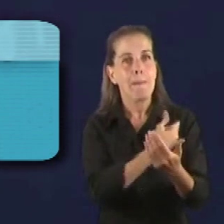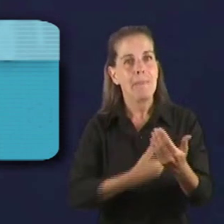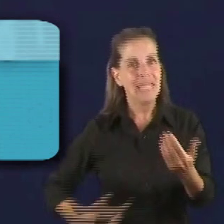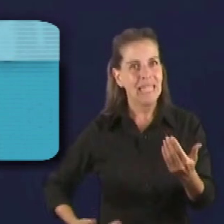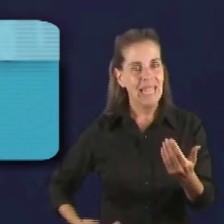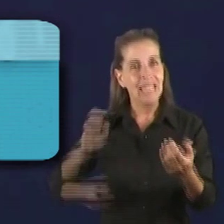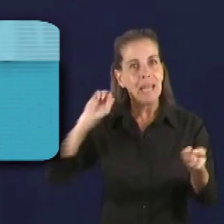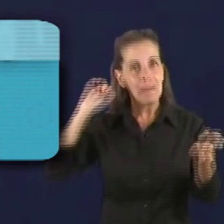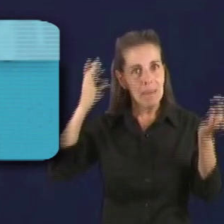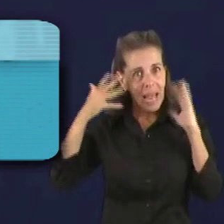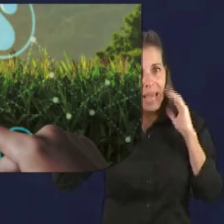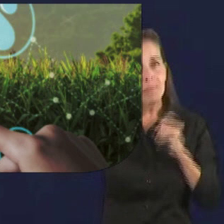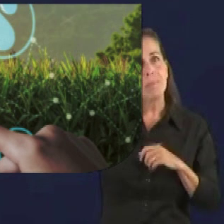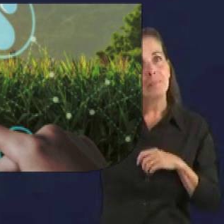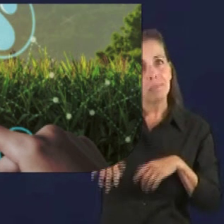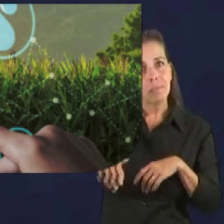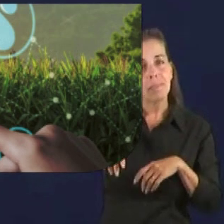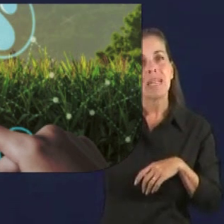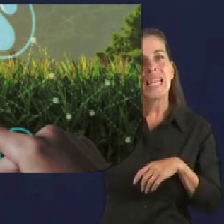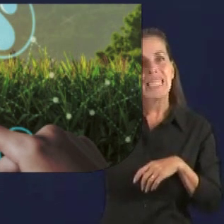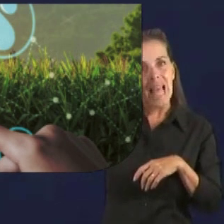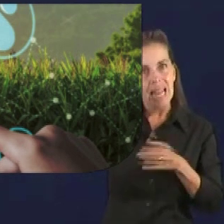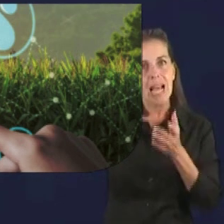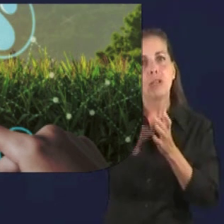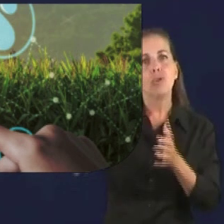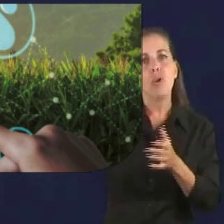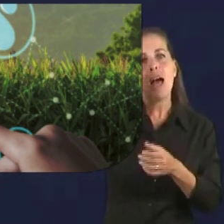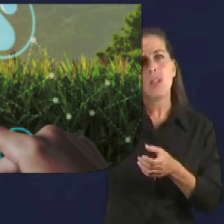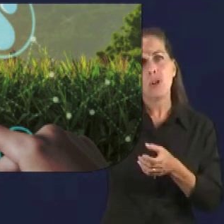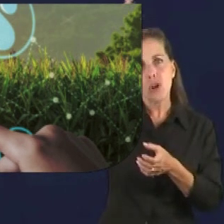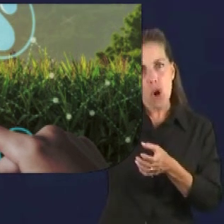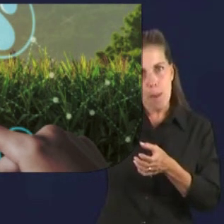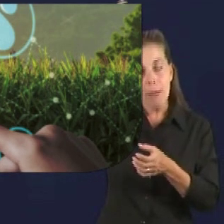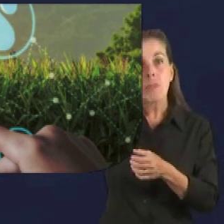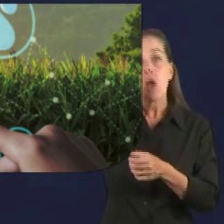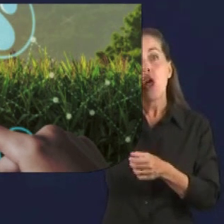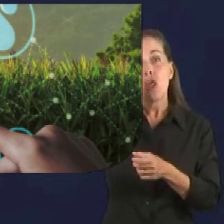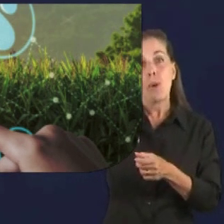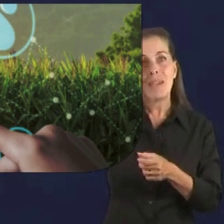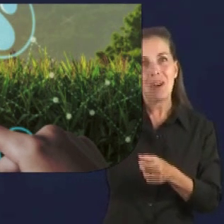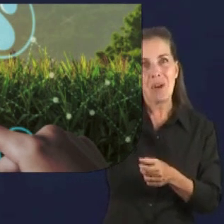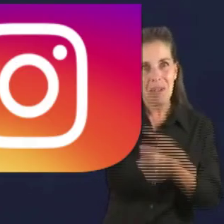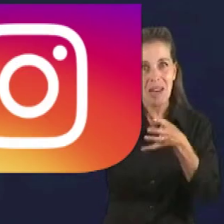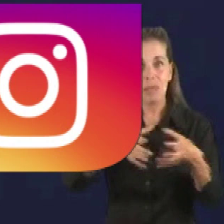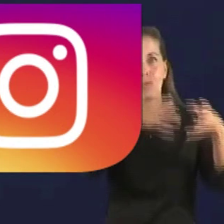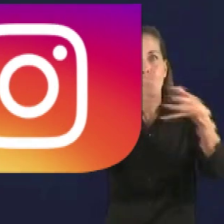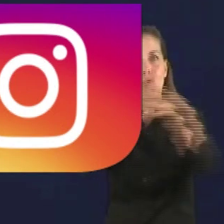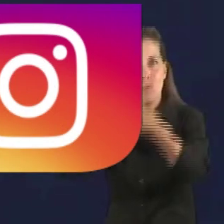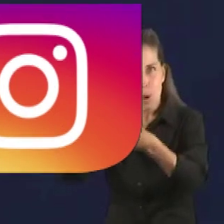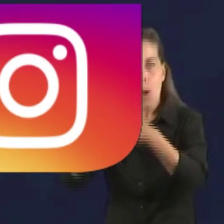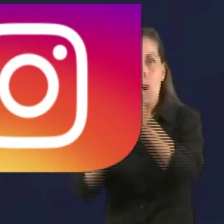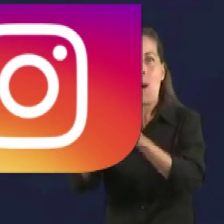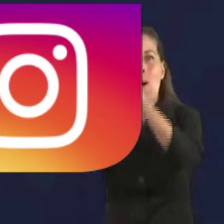de llegar a la ciudad de Roma. El domingo toda la comitiva va a ir a la Basílica de San Pedro para la ceremonia